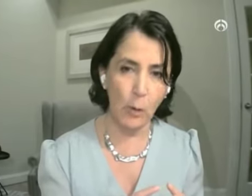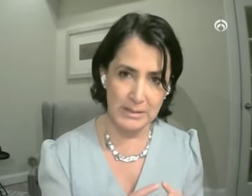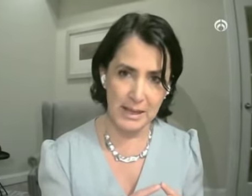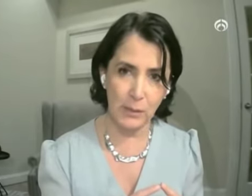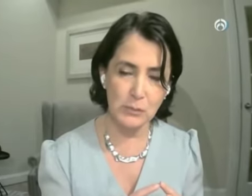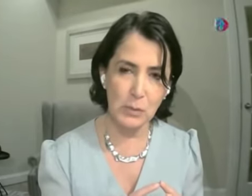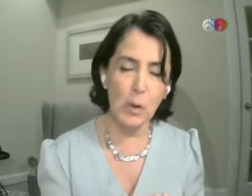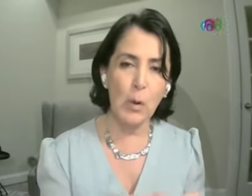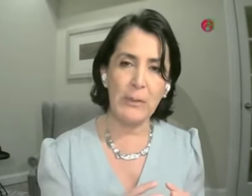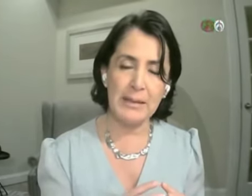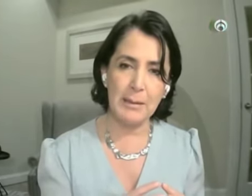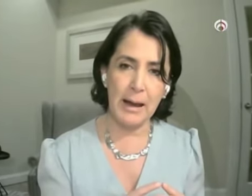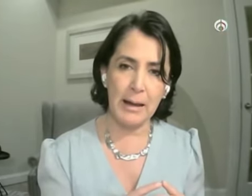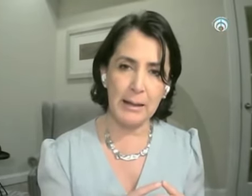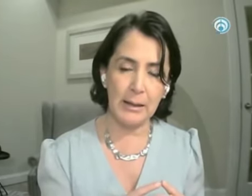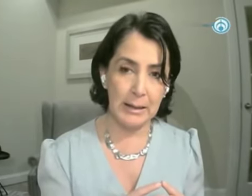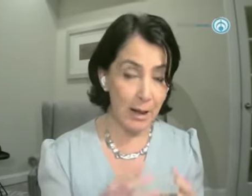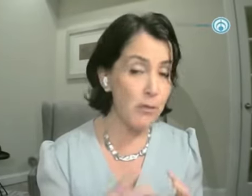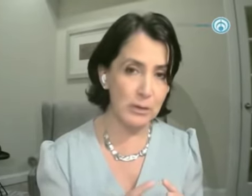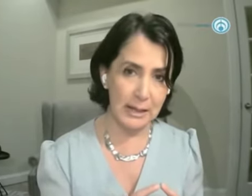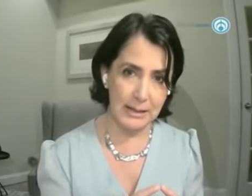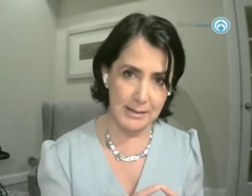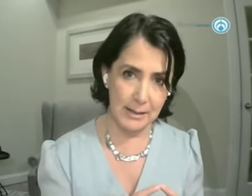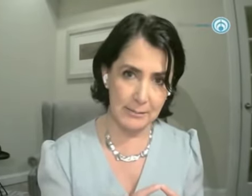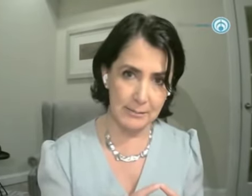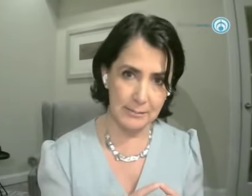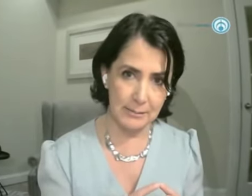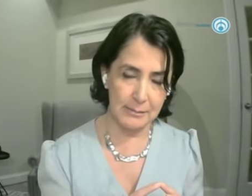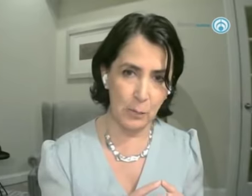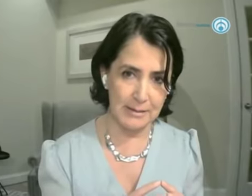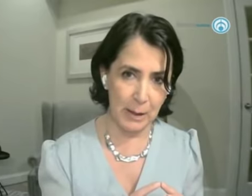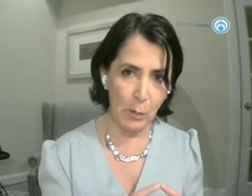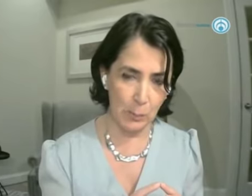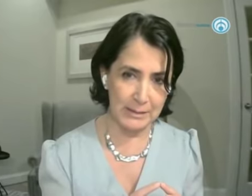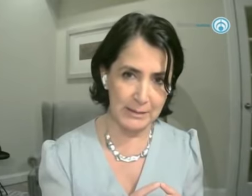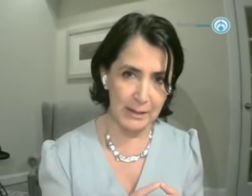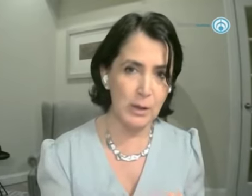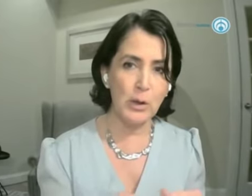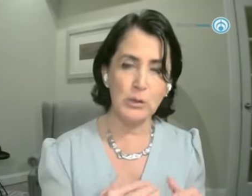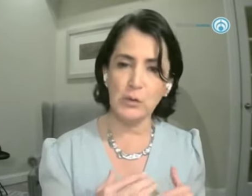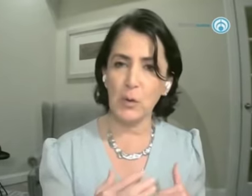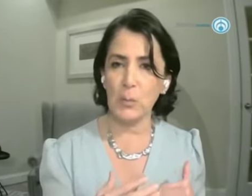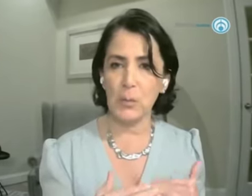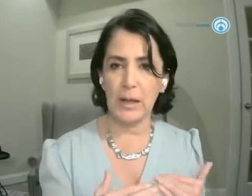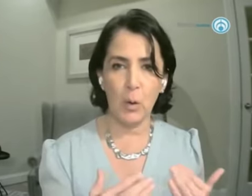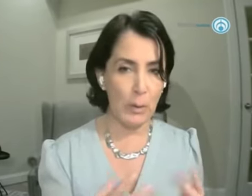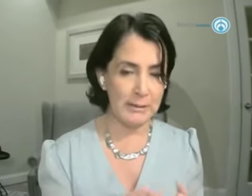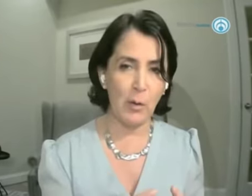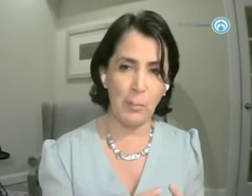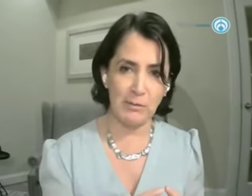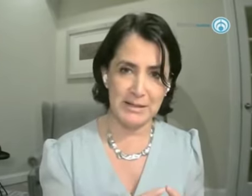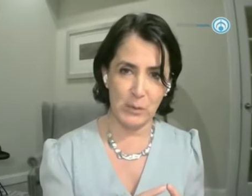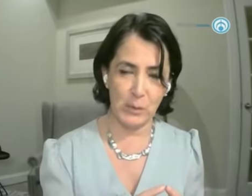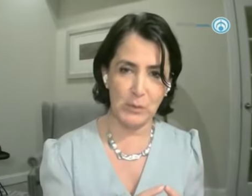o viciados pueden llevar a que la fortaleza de la Corte se vea vida, no solo porque no